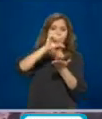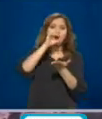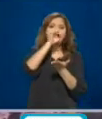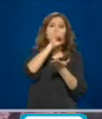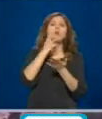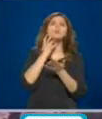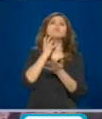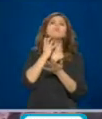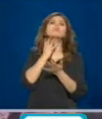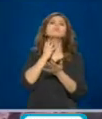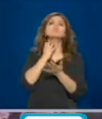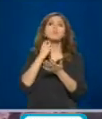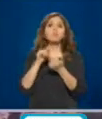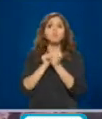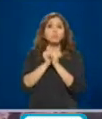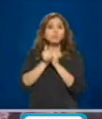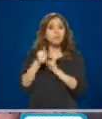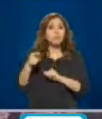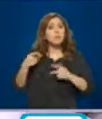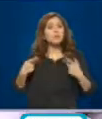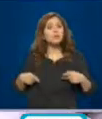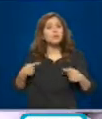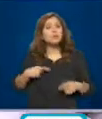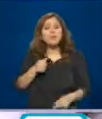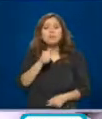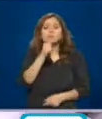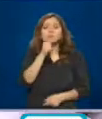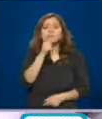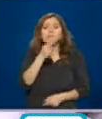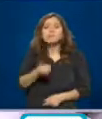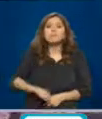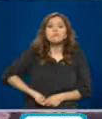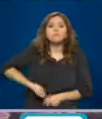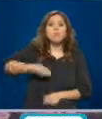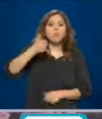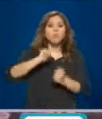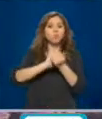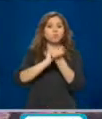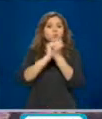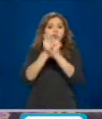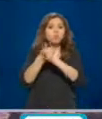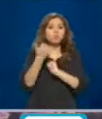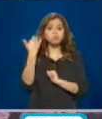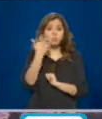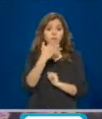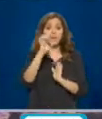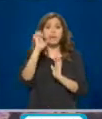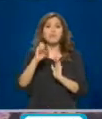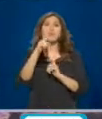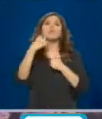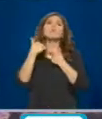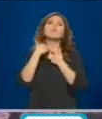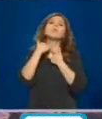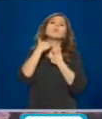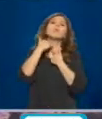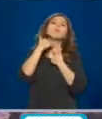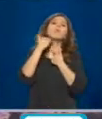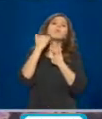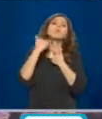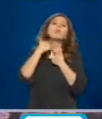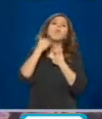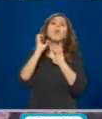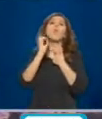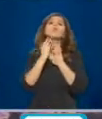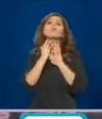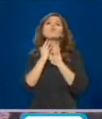cuello y a lo mejor la persona puede realmente tener una experiencia orgásmica si tú le chupas el cuello con una